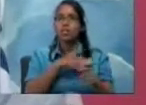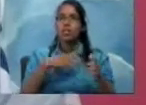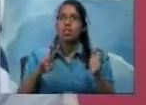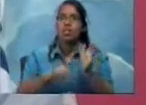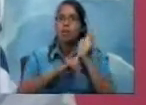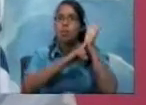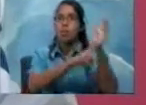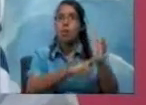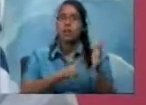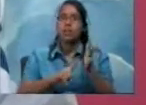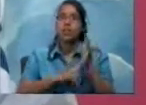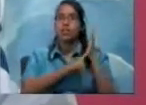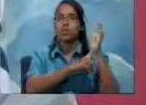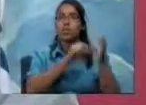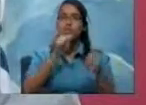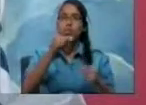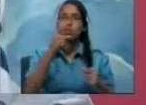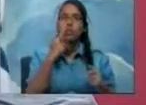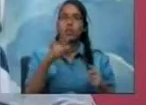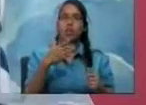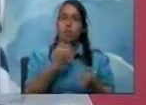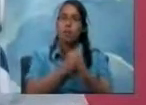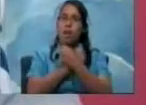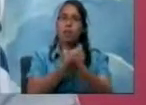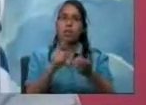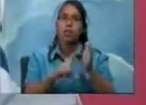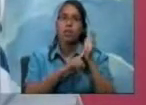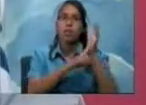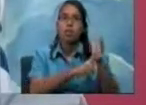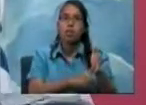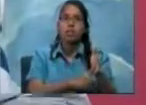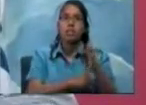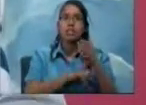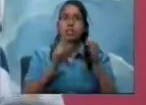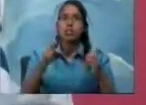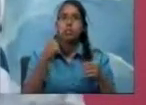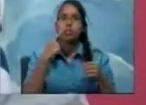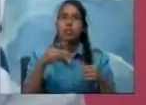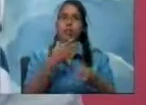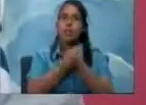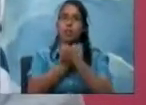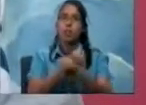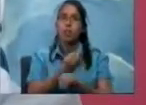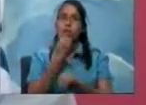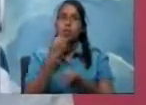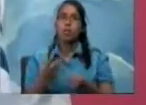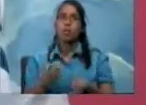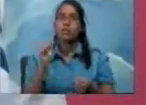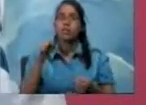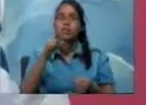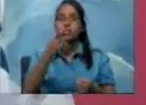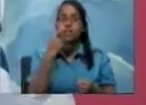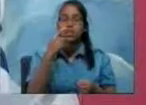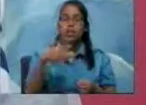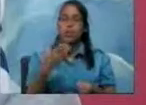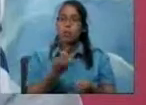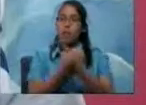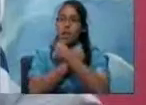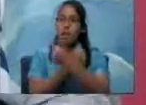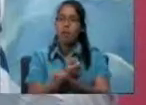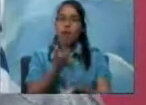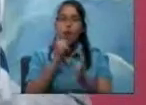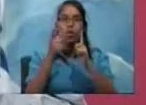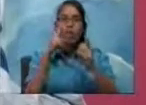ama Demuéstralo Si tú dices que me amas Demuéstralo en las malas si tú dices que me amas Demuéstralo en las buenas Si tú dices que me amas aún en las